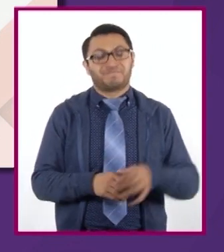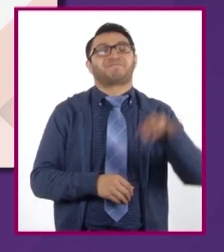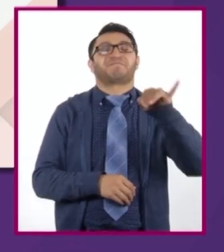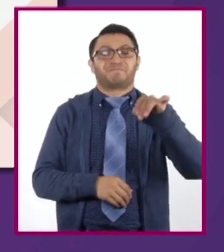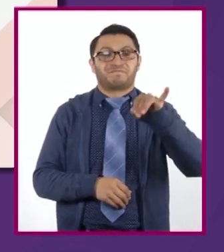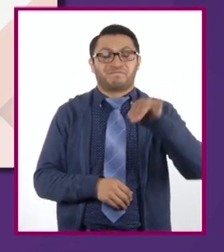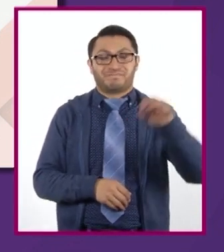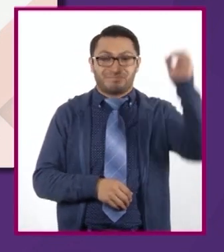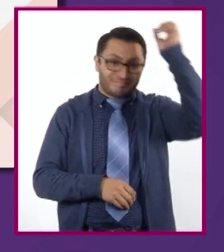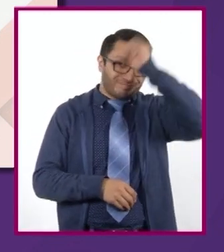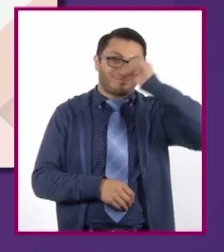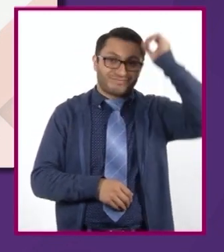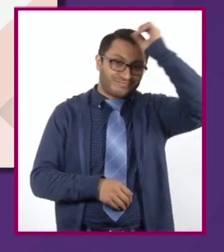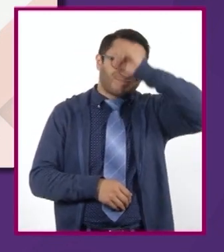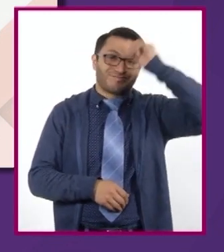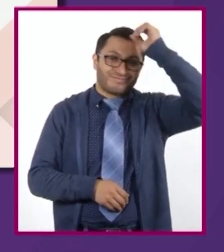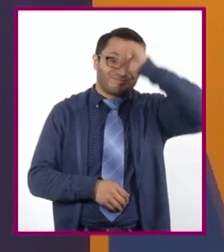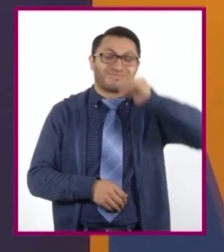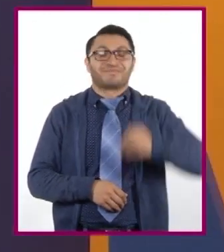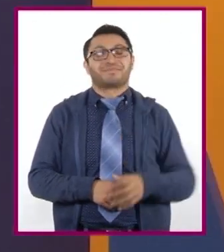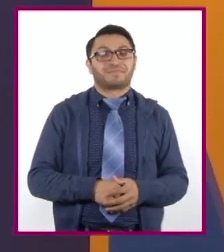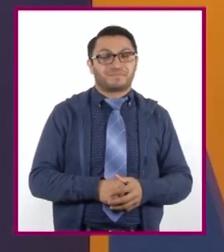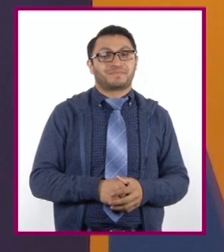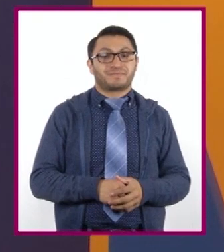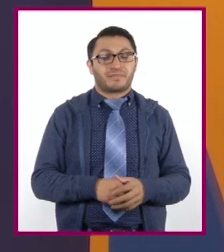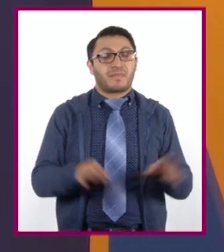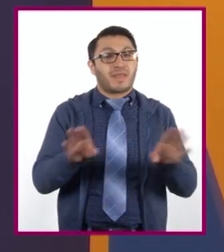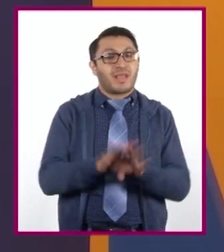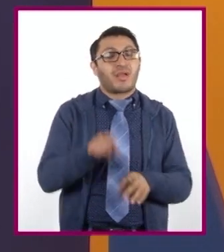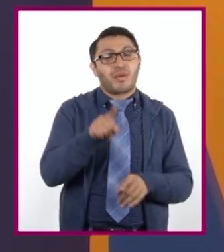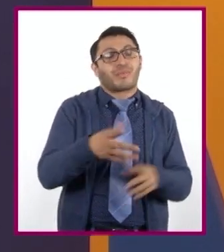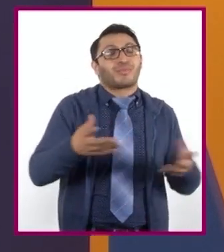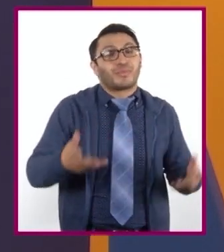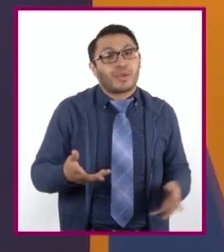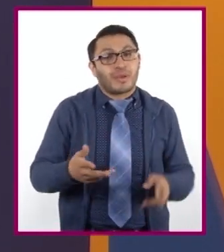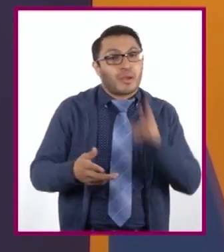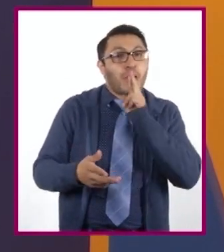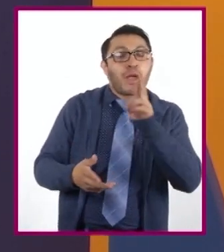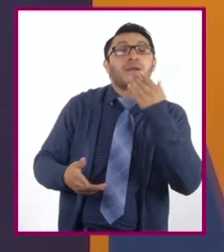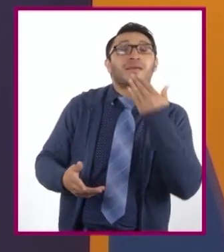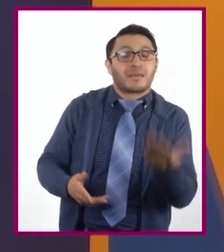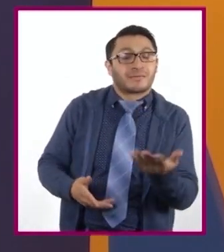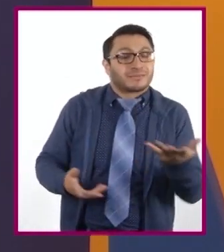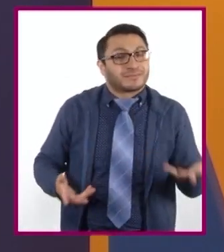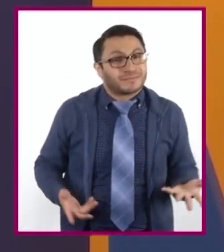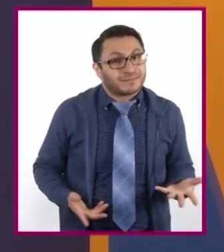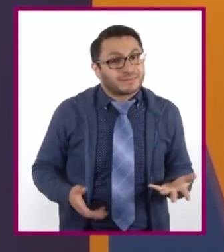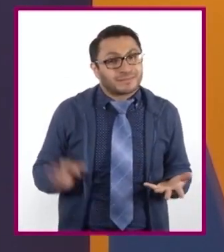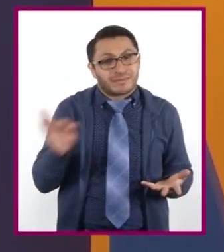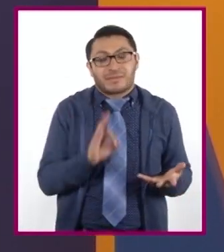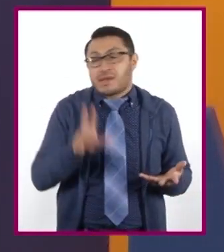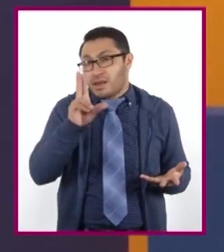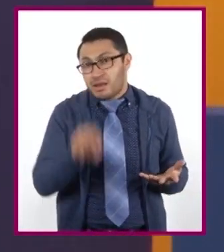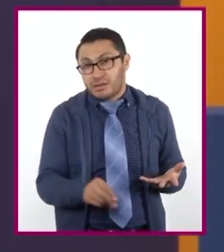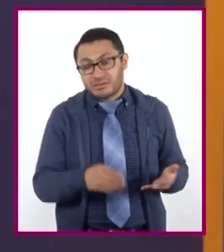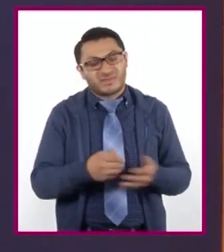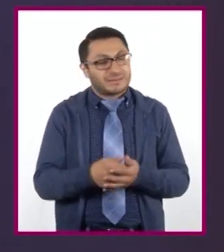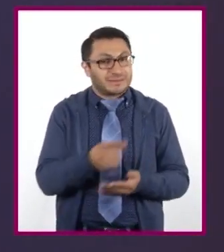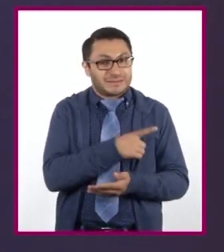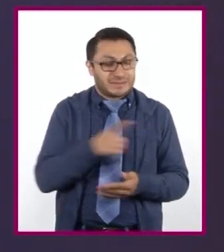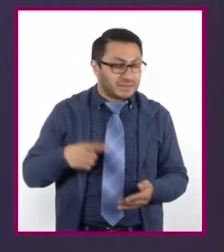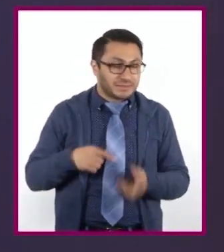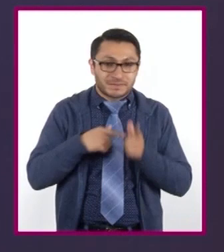Acertaste, pertenece a una opinión. ¿Cómo les fue? ¿Acertaron en las preguntas? Si no fue así, hay que